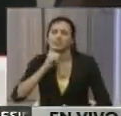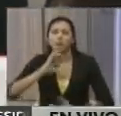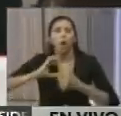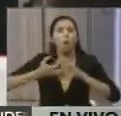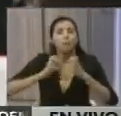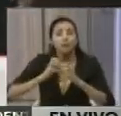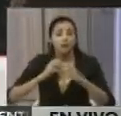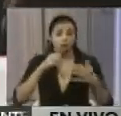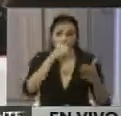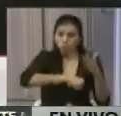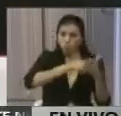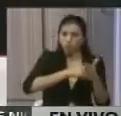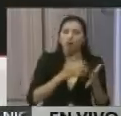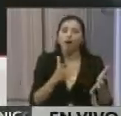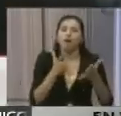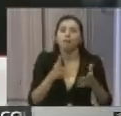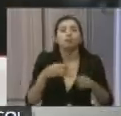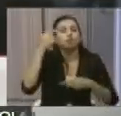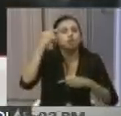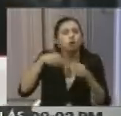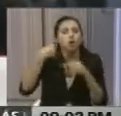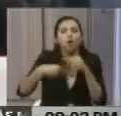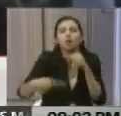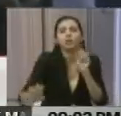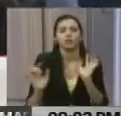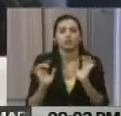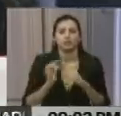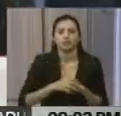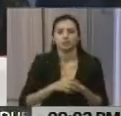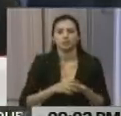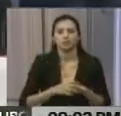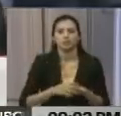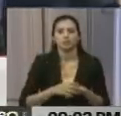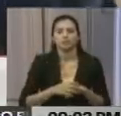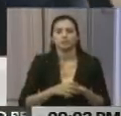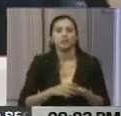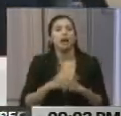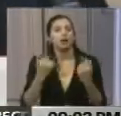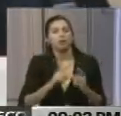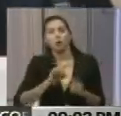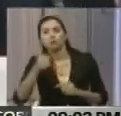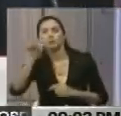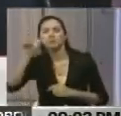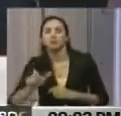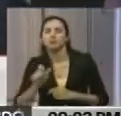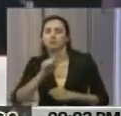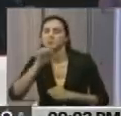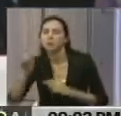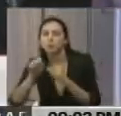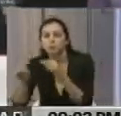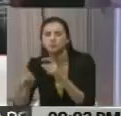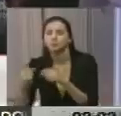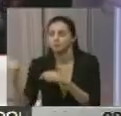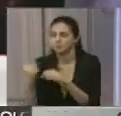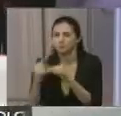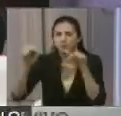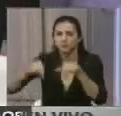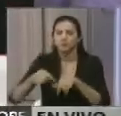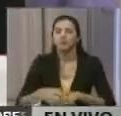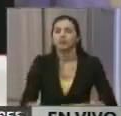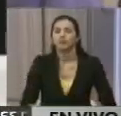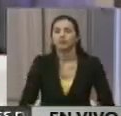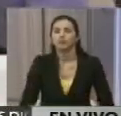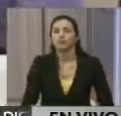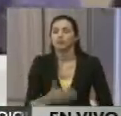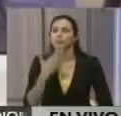y la batalla hay que ganarla cada día. Muchísimas gracias por su participación. Trataremos de conversar con otros de los intelectuales que hacen acto de presencia aquí en el Palacio de